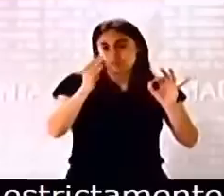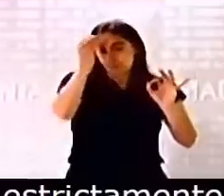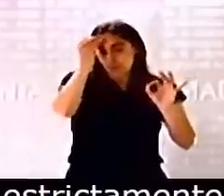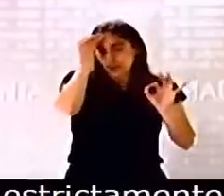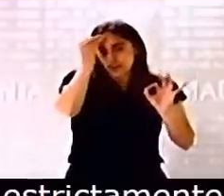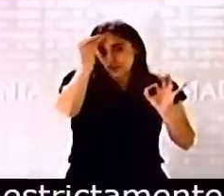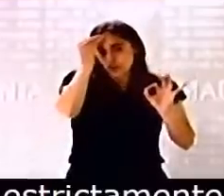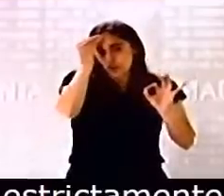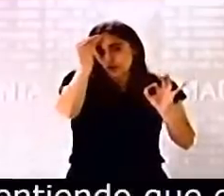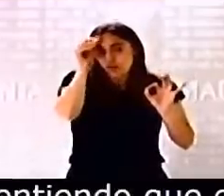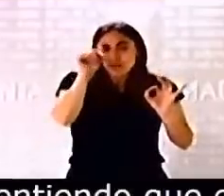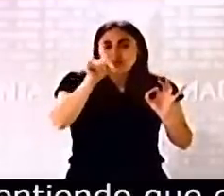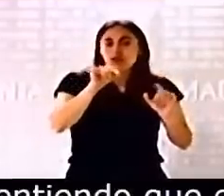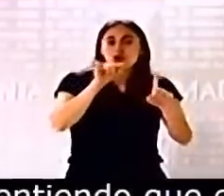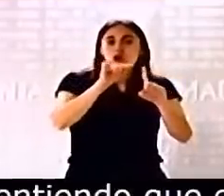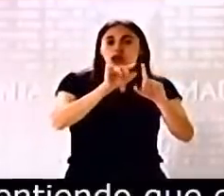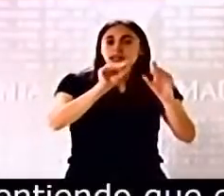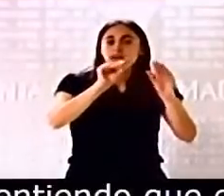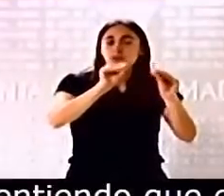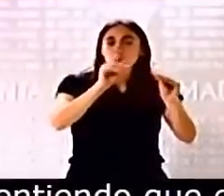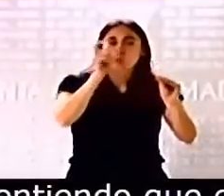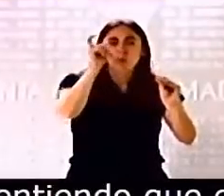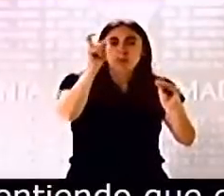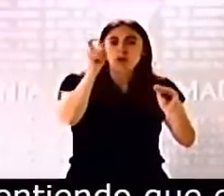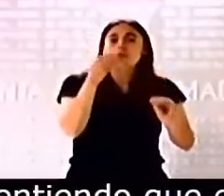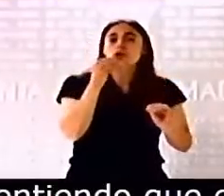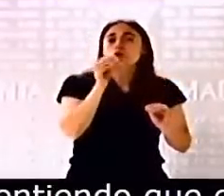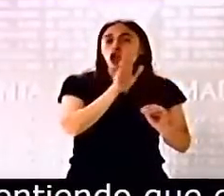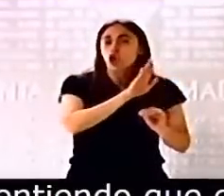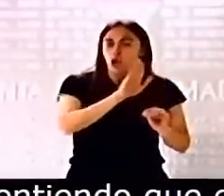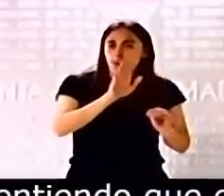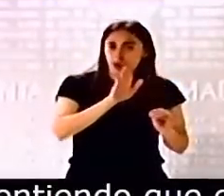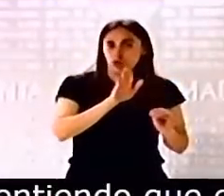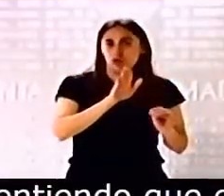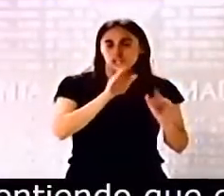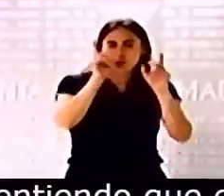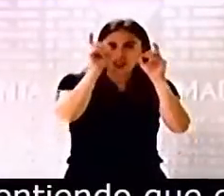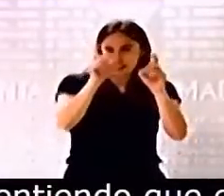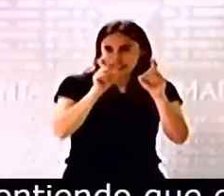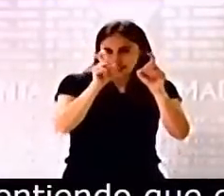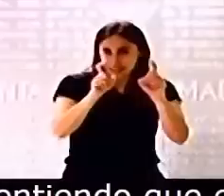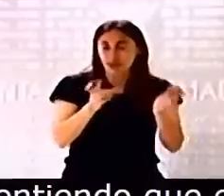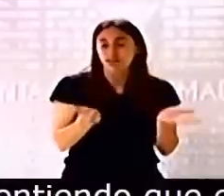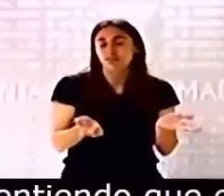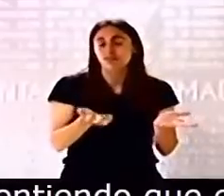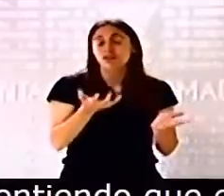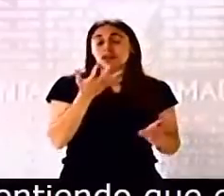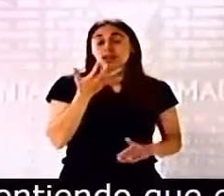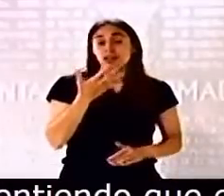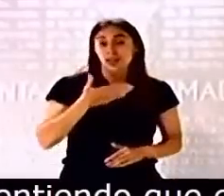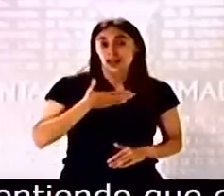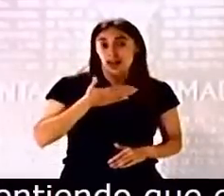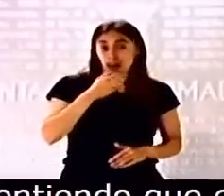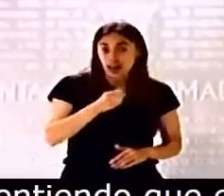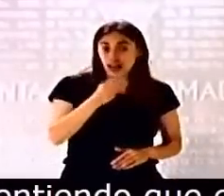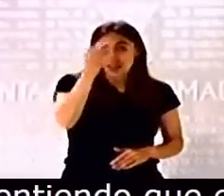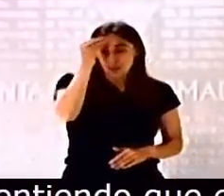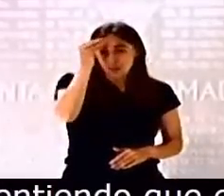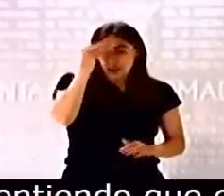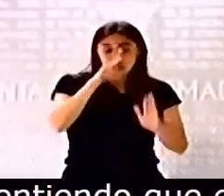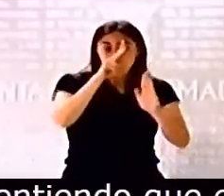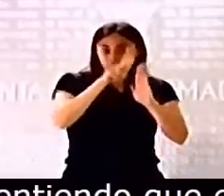pueblo. Está pidiéndome lo mejor para el pueblo. Y si a él le parece que esa medida puede resultar,